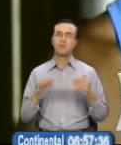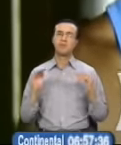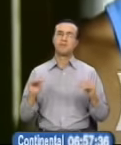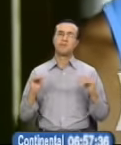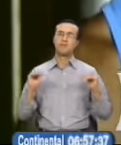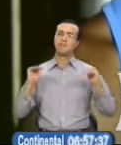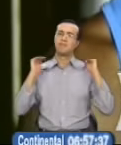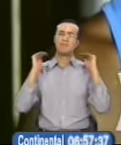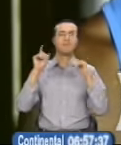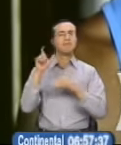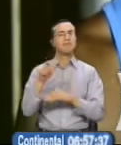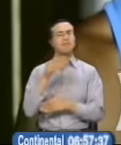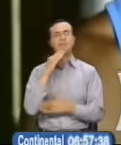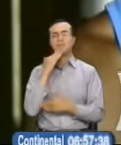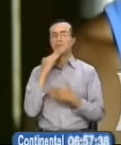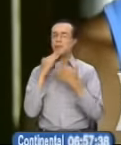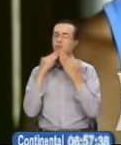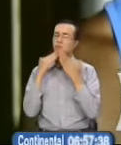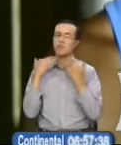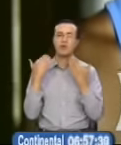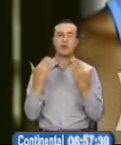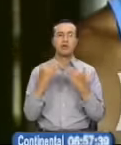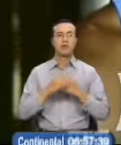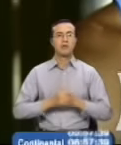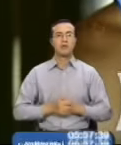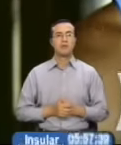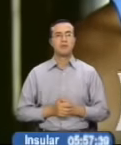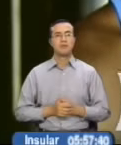una excelente persona.